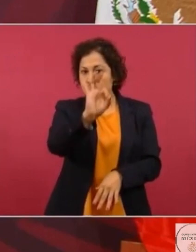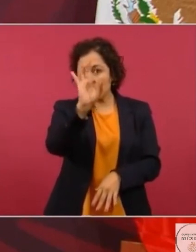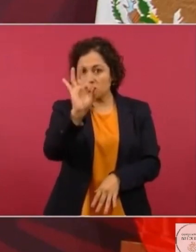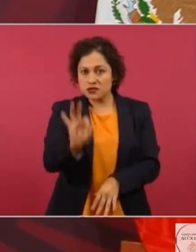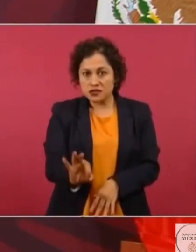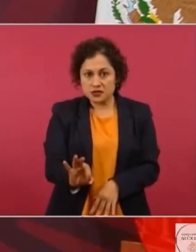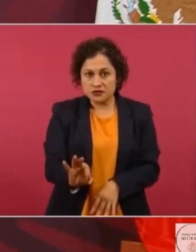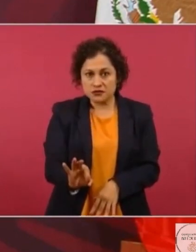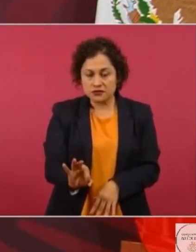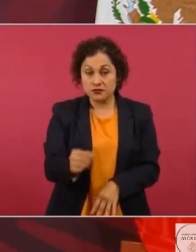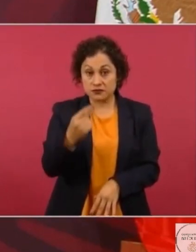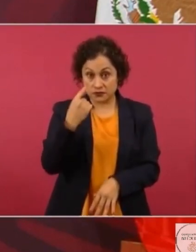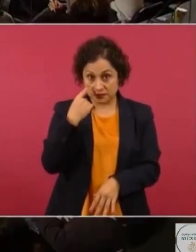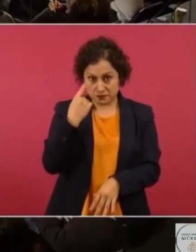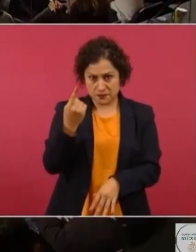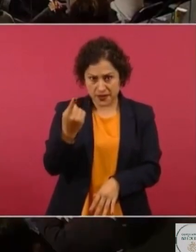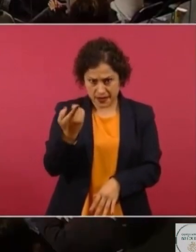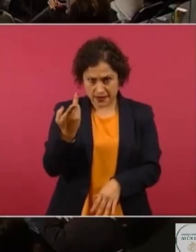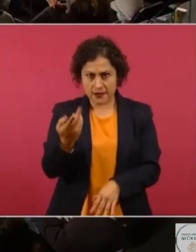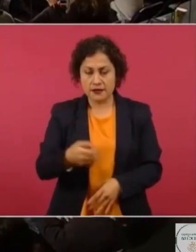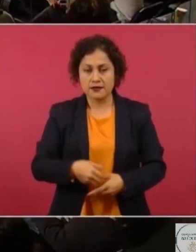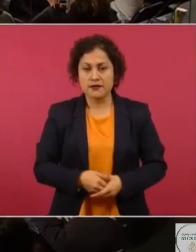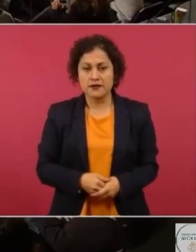Y aquí lo vemos, adelante,